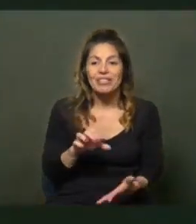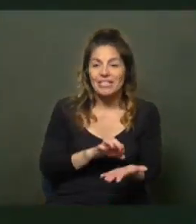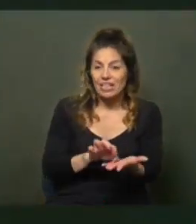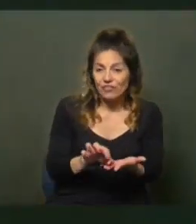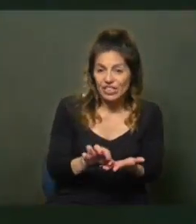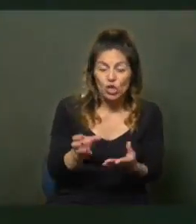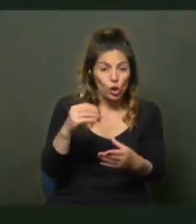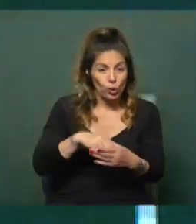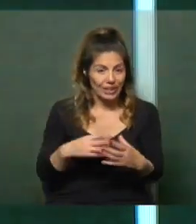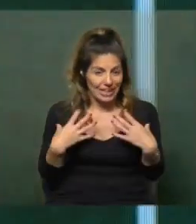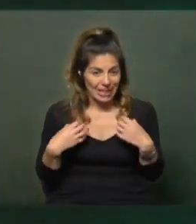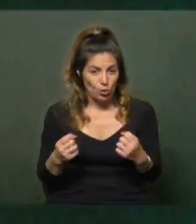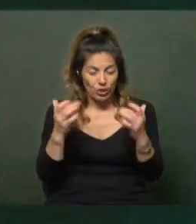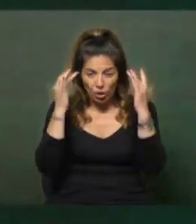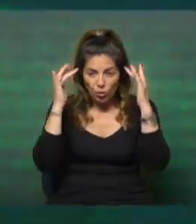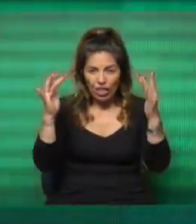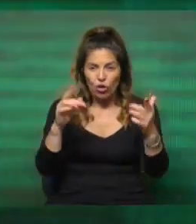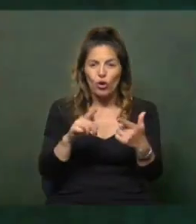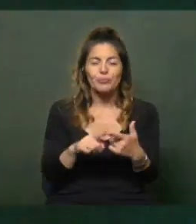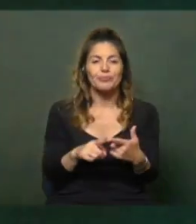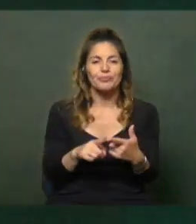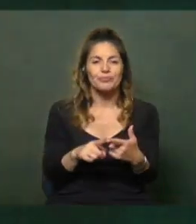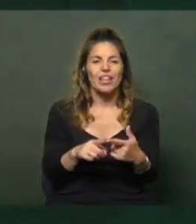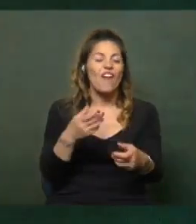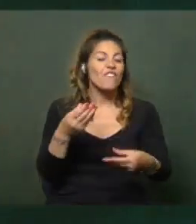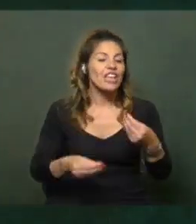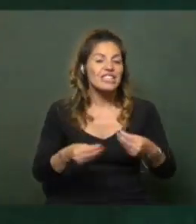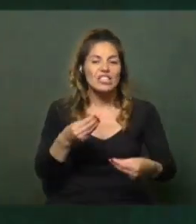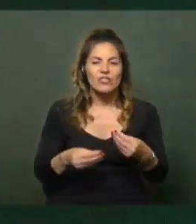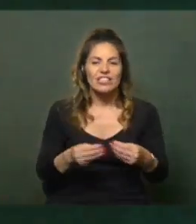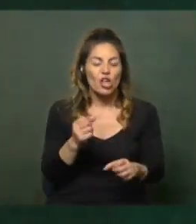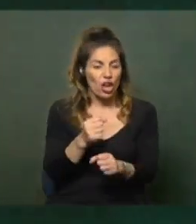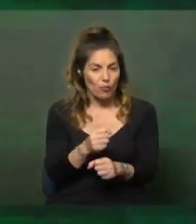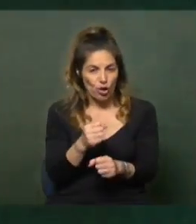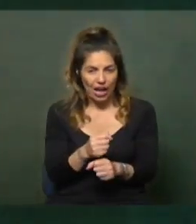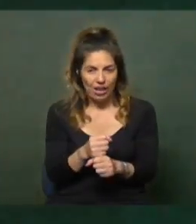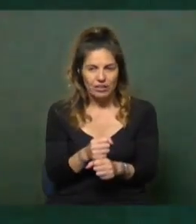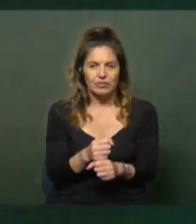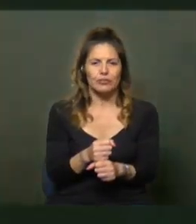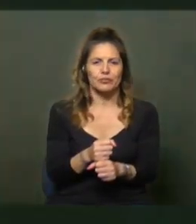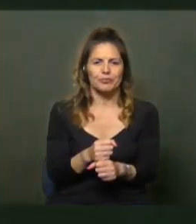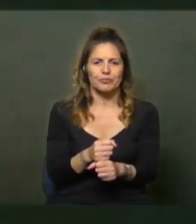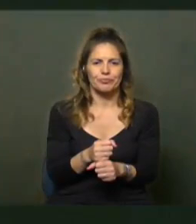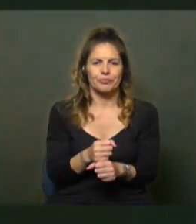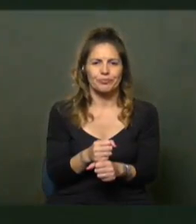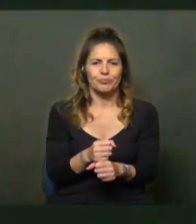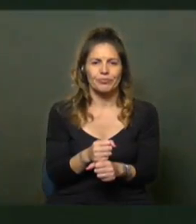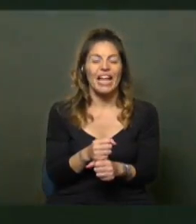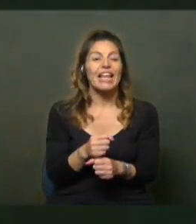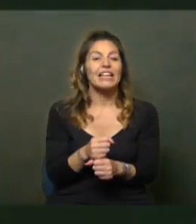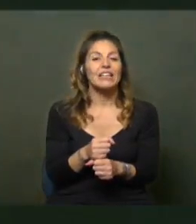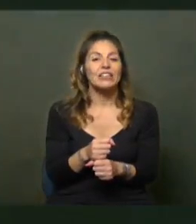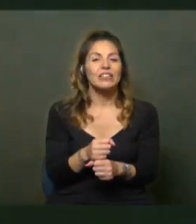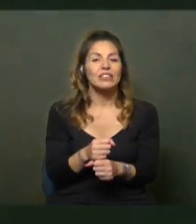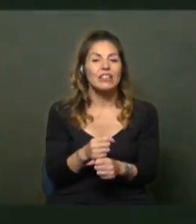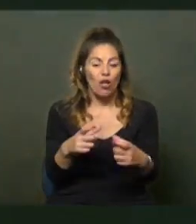incluidas la salud y la educación eh flexibilización laboral eh instalación de de los